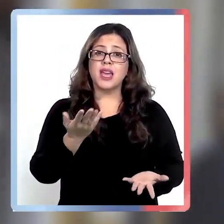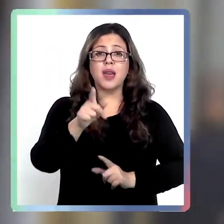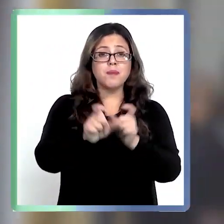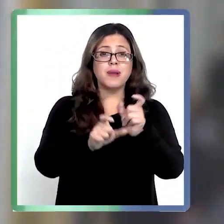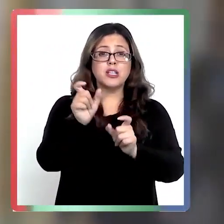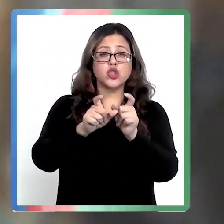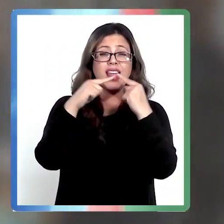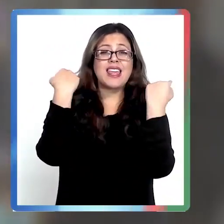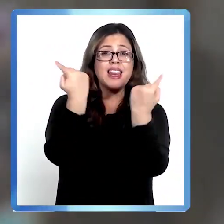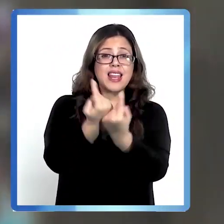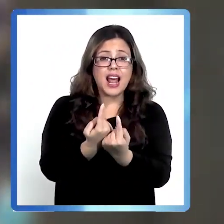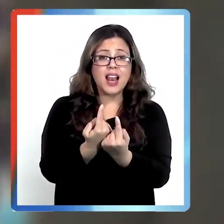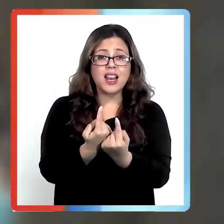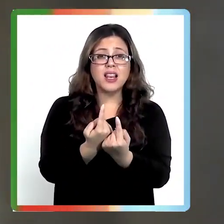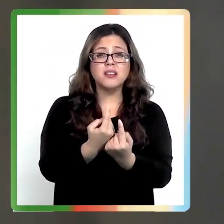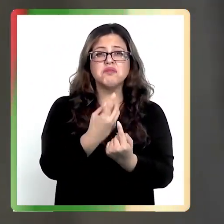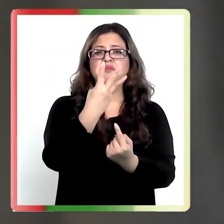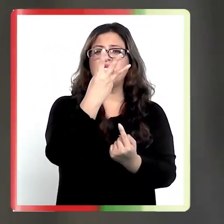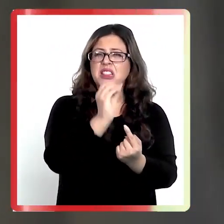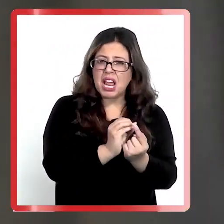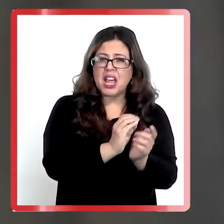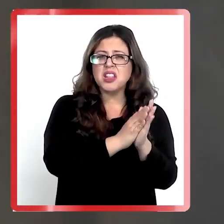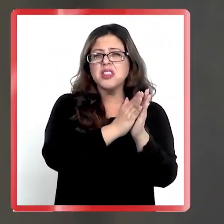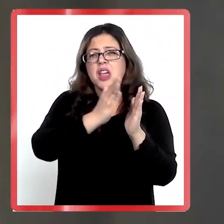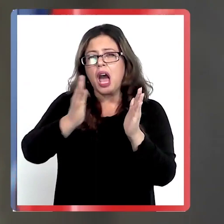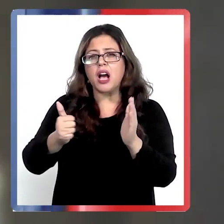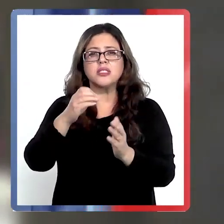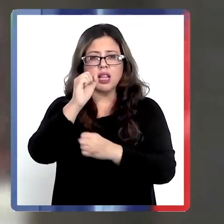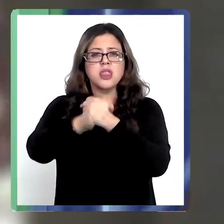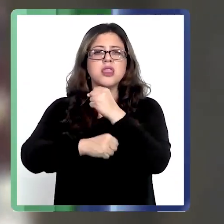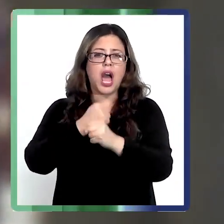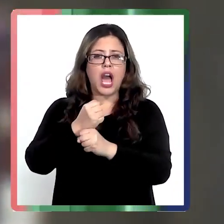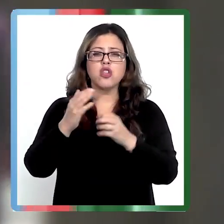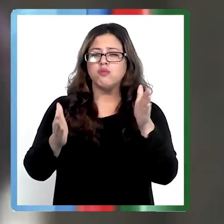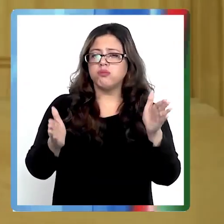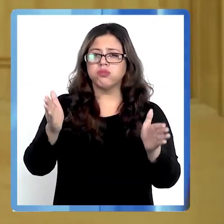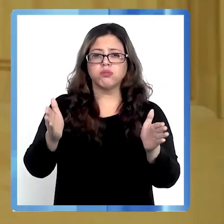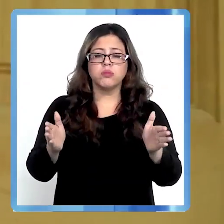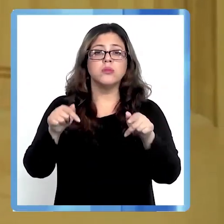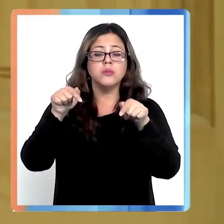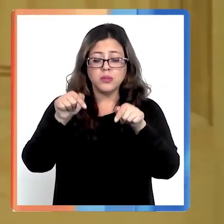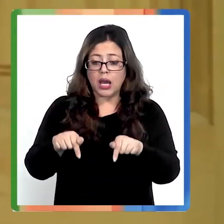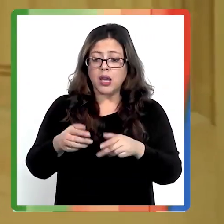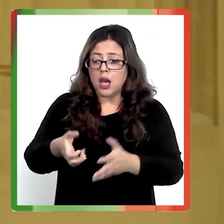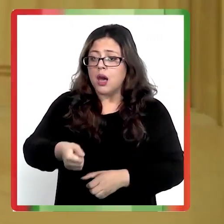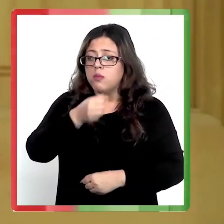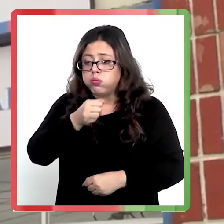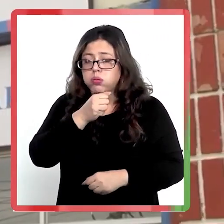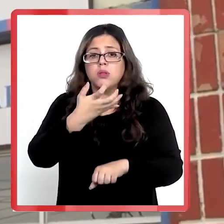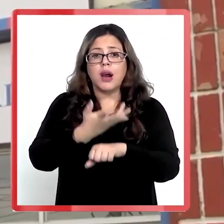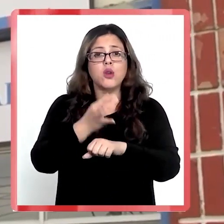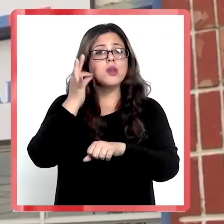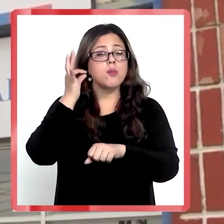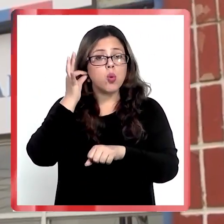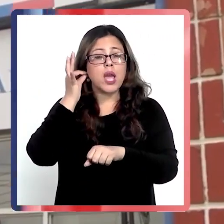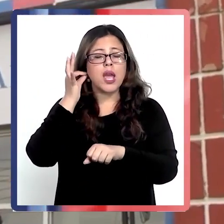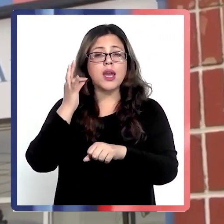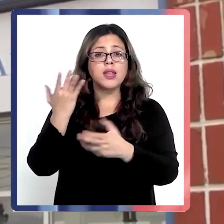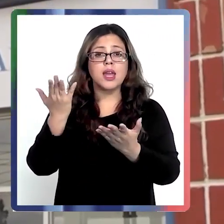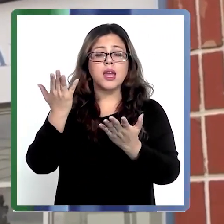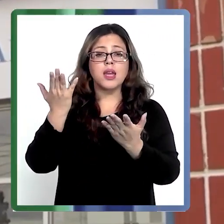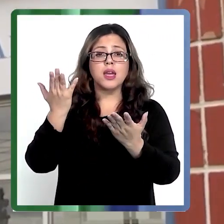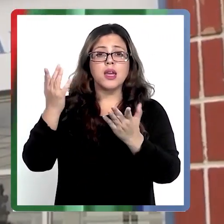en general bordea los 30 a los 60 años. Estábamos en esta entrevista y hay una dama, una